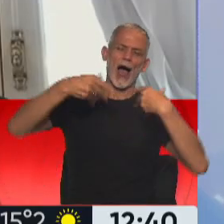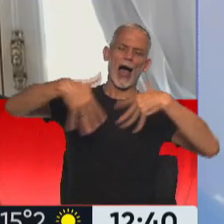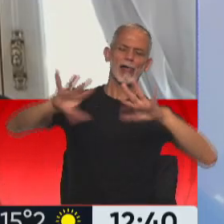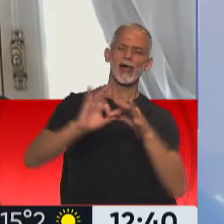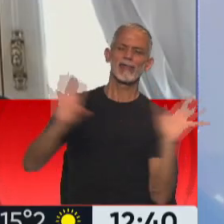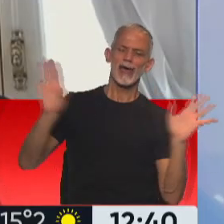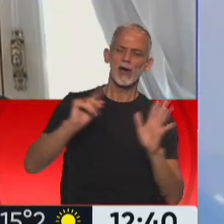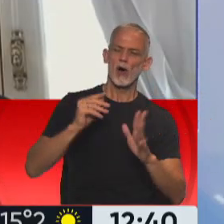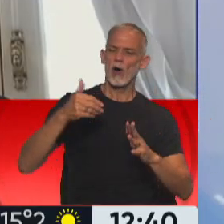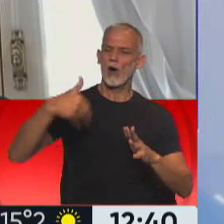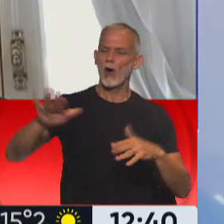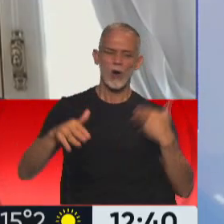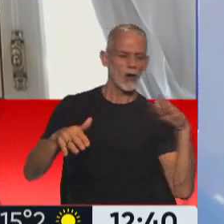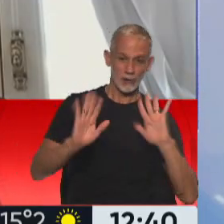demasiado,